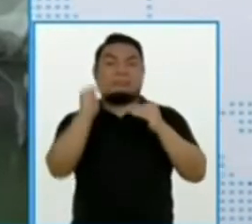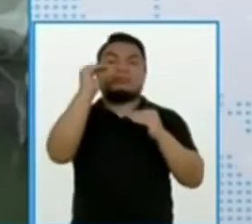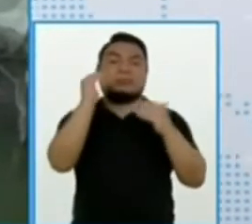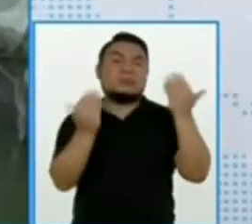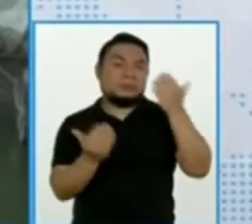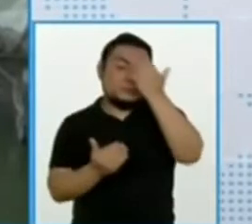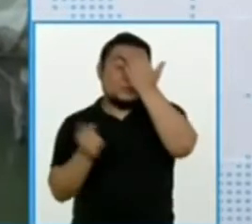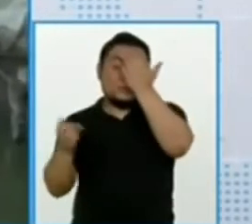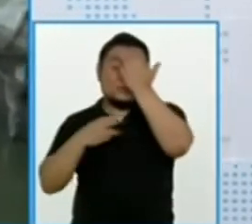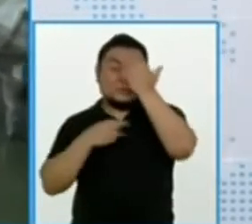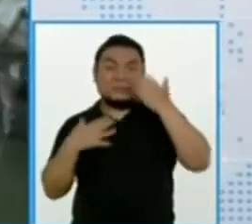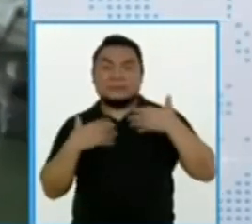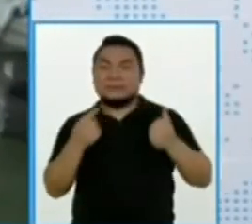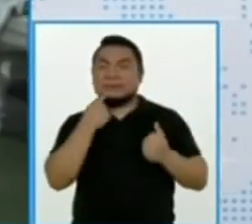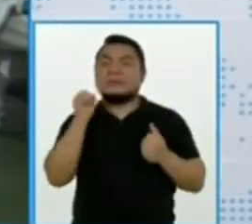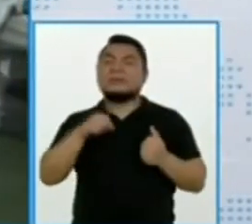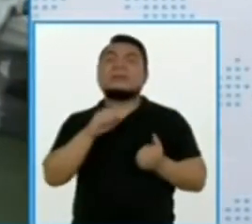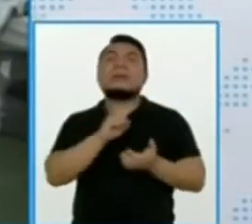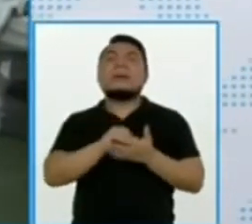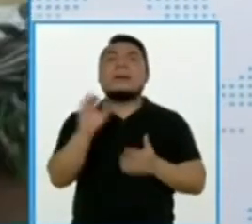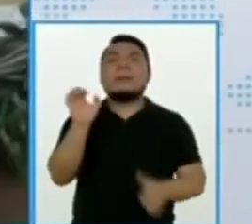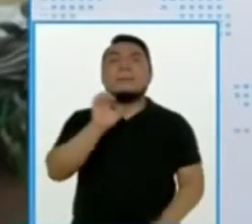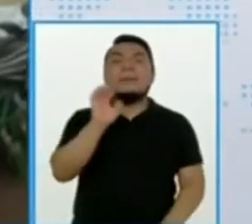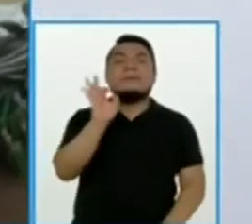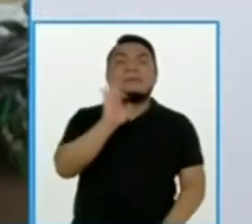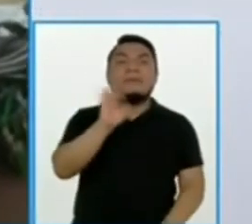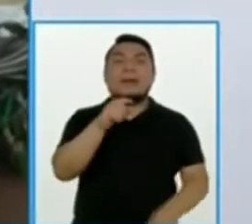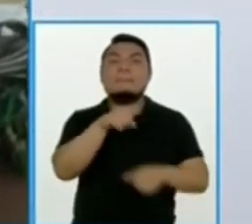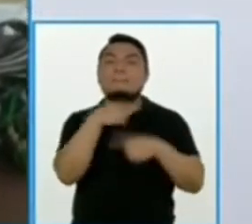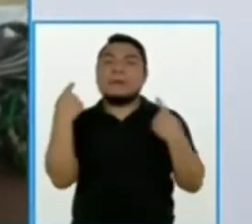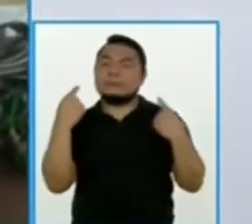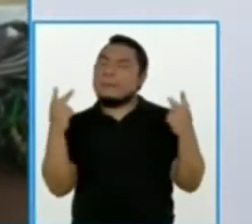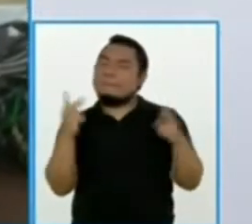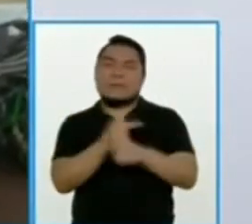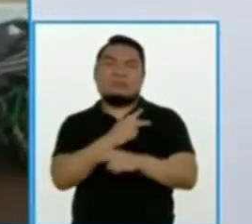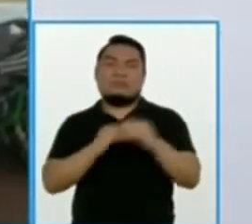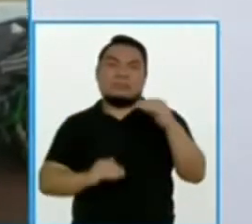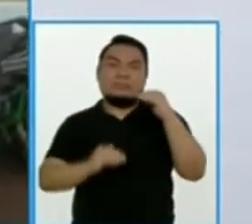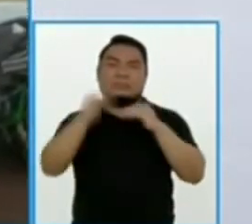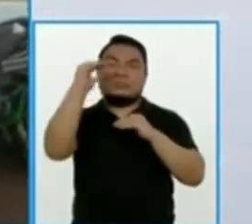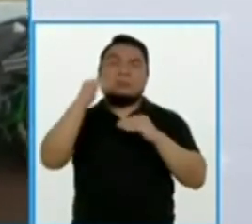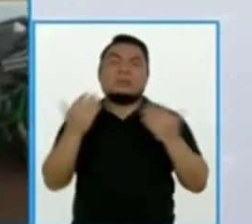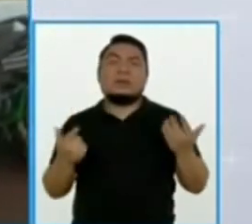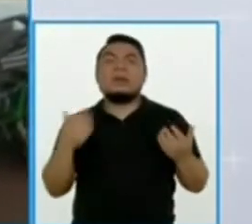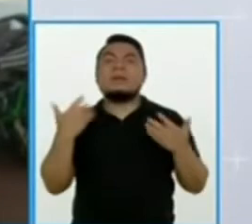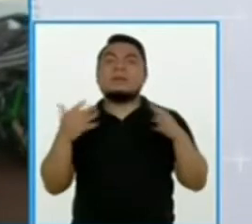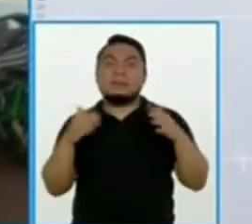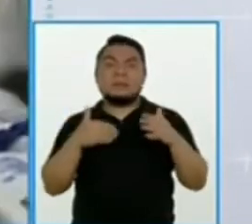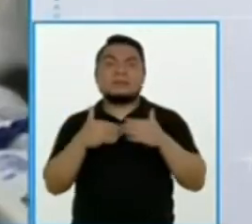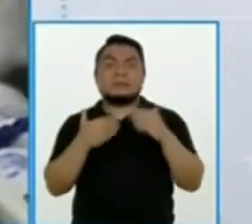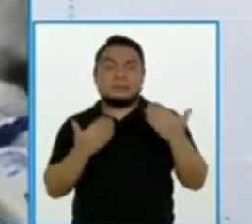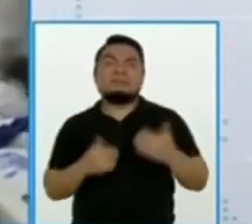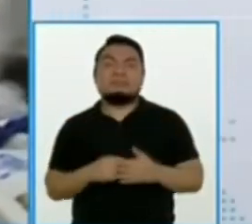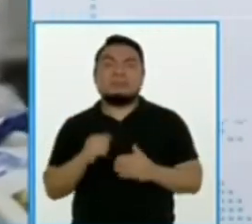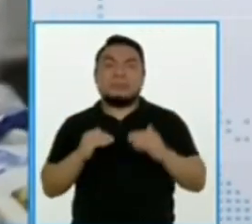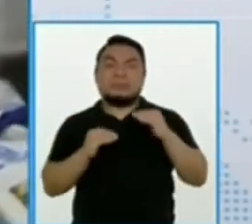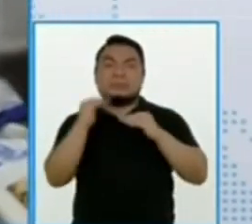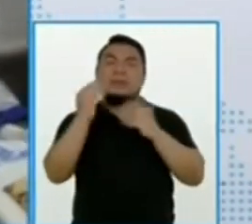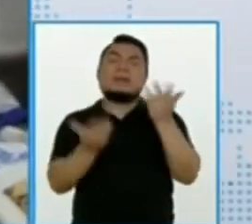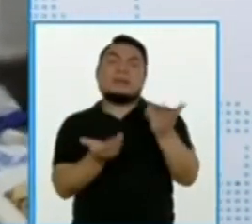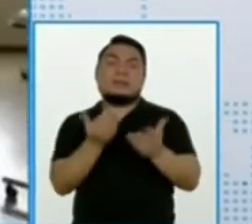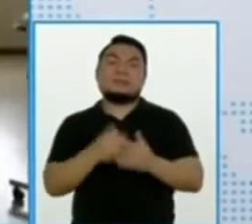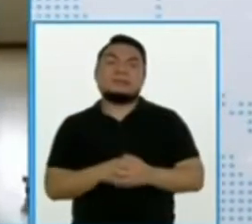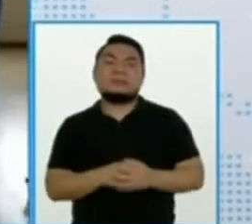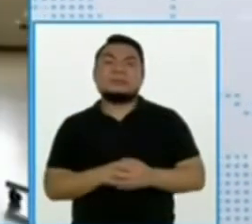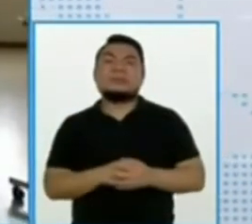ministra Mazzetti, que los peores meses van a ser el mes de febrero y marzo. Así es. Probablemente estaremos muy cerca de alcanzar el pico de la primera ola. Bueno, entonces,